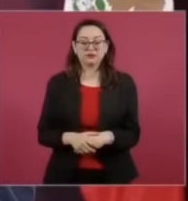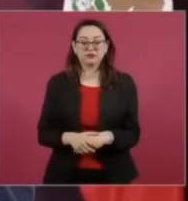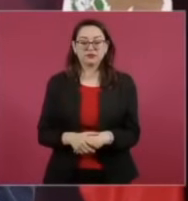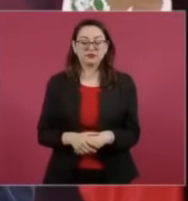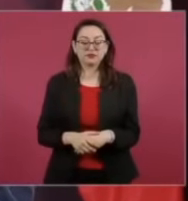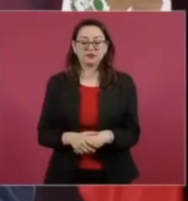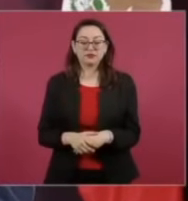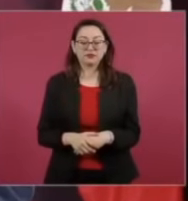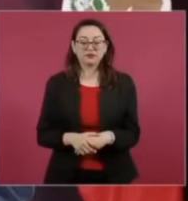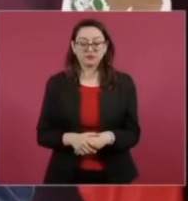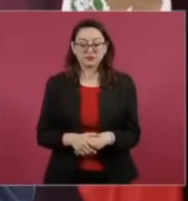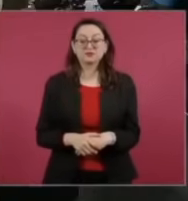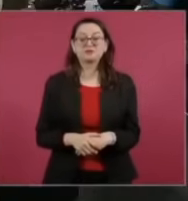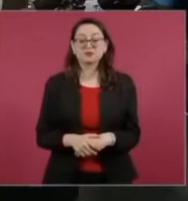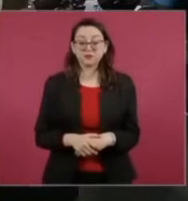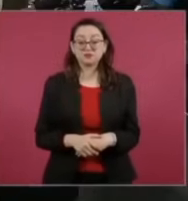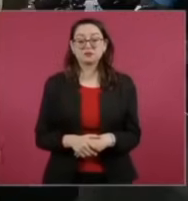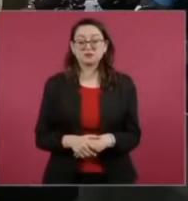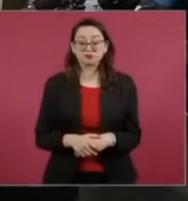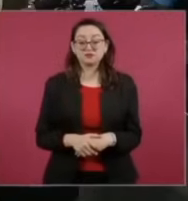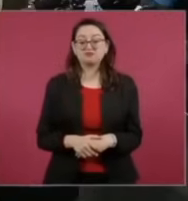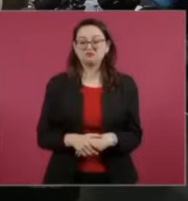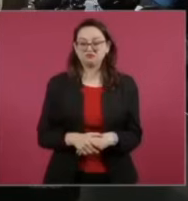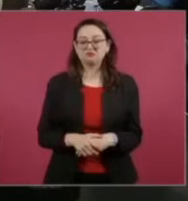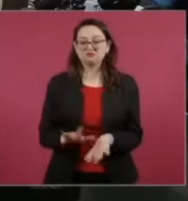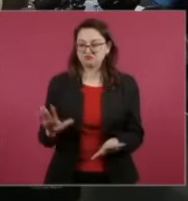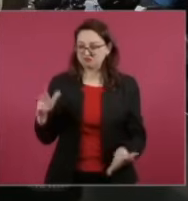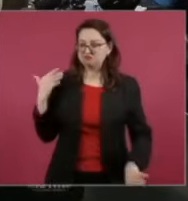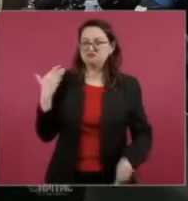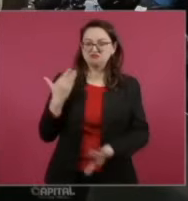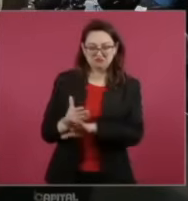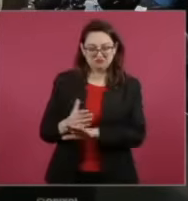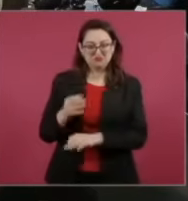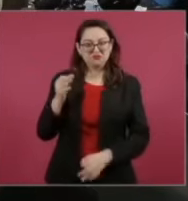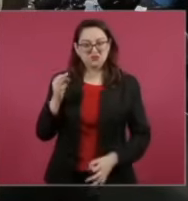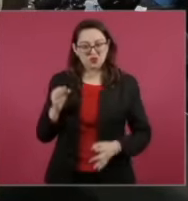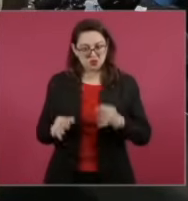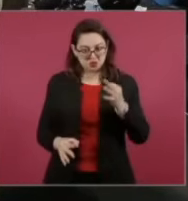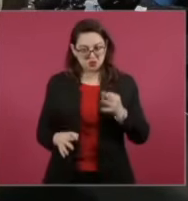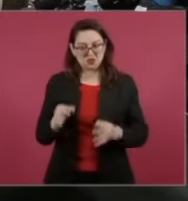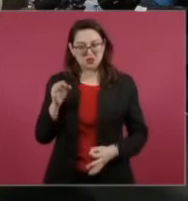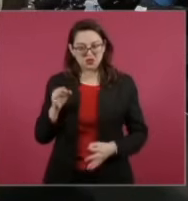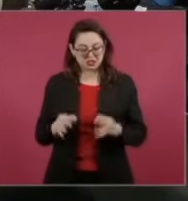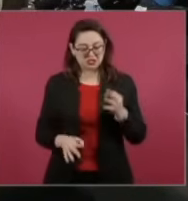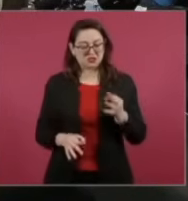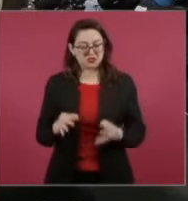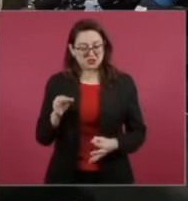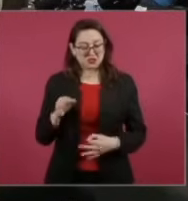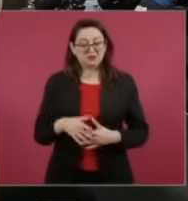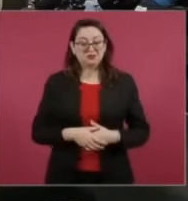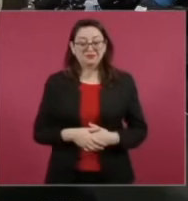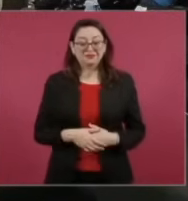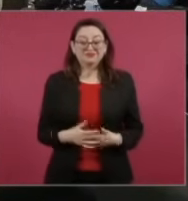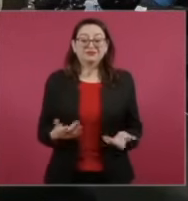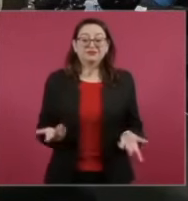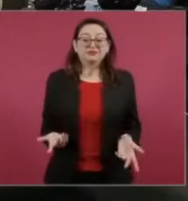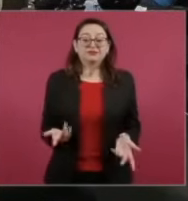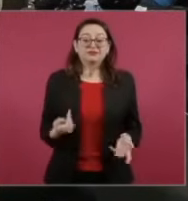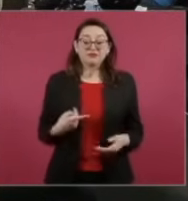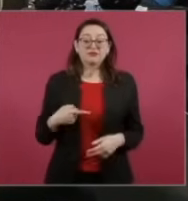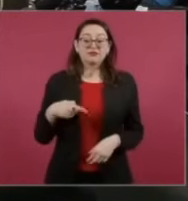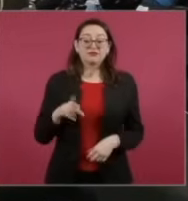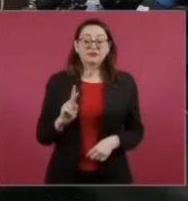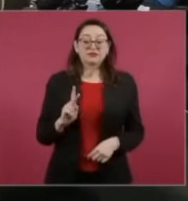este sí aprobaron el juicio político en la cámara de representantes pero falta